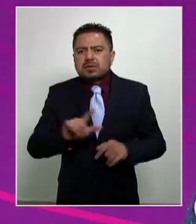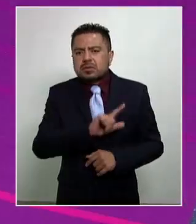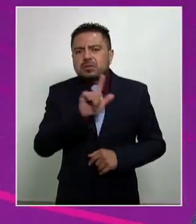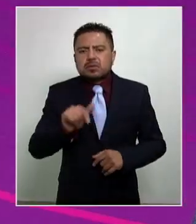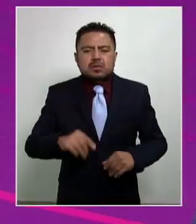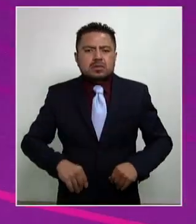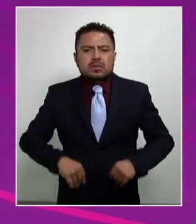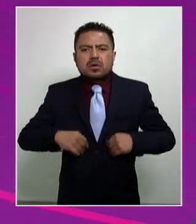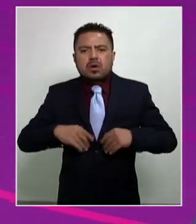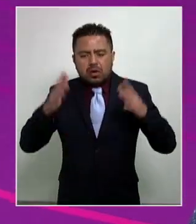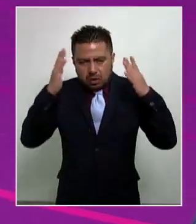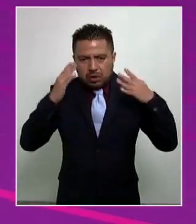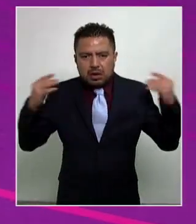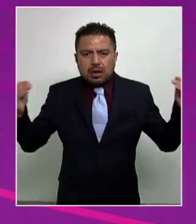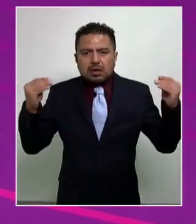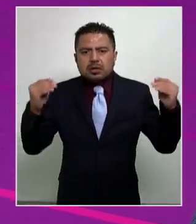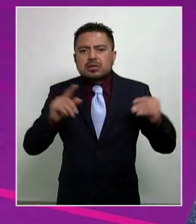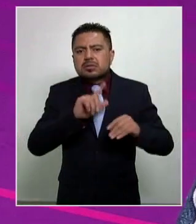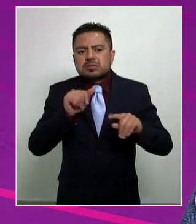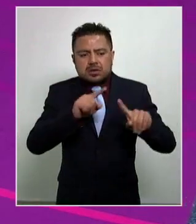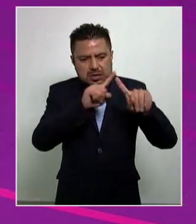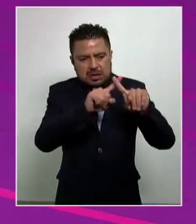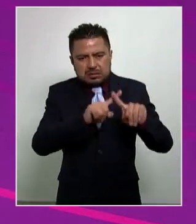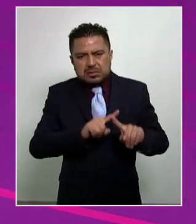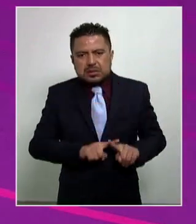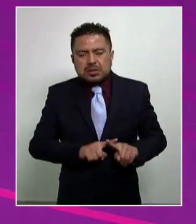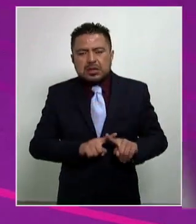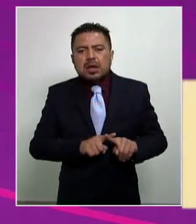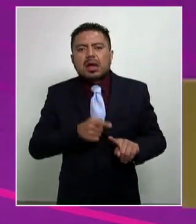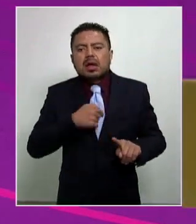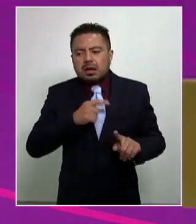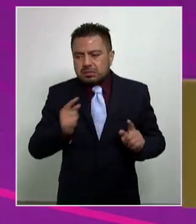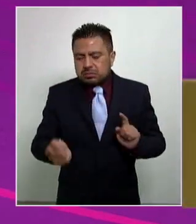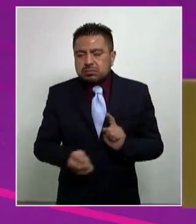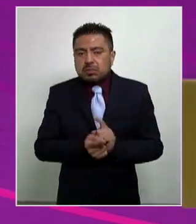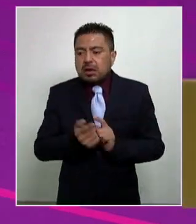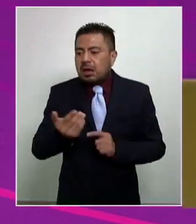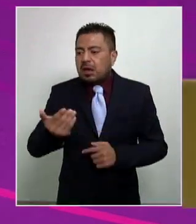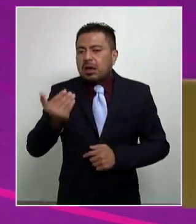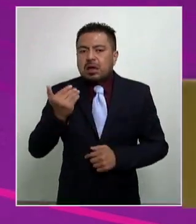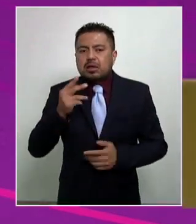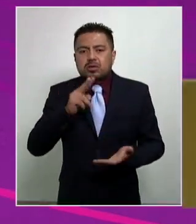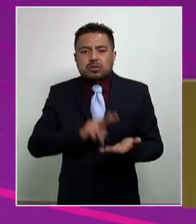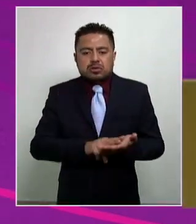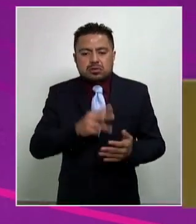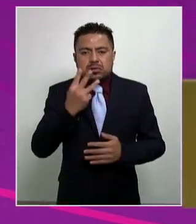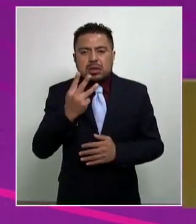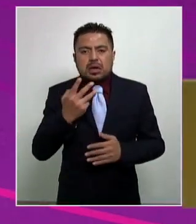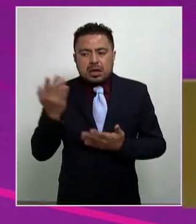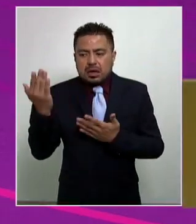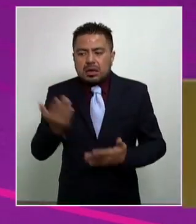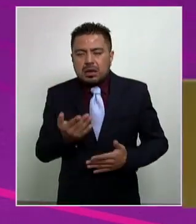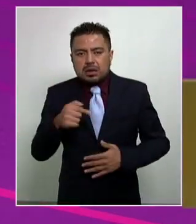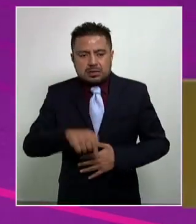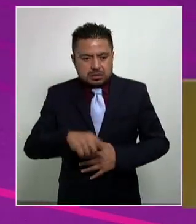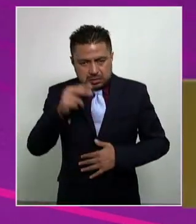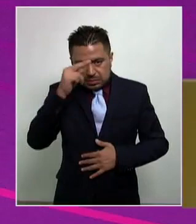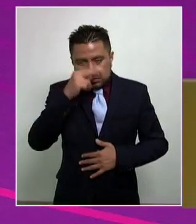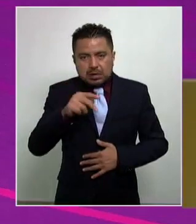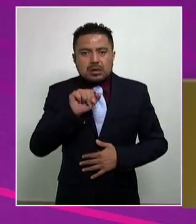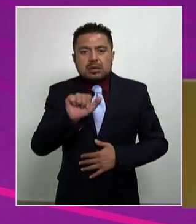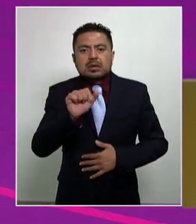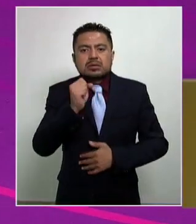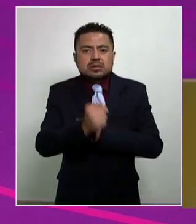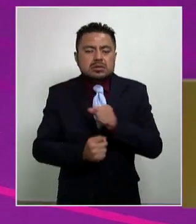en Ruanda, en Ámsterdam y pues me encuentro aquí desde 2003, es decir que ya tengo